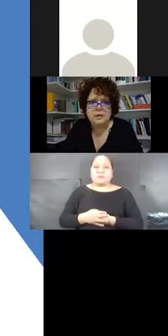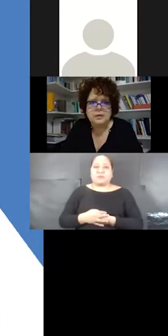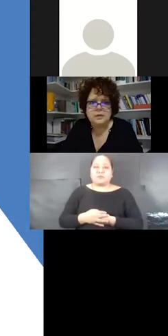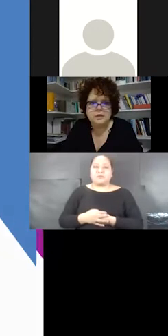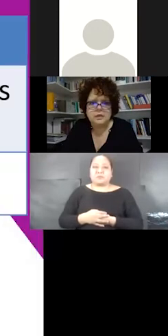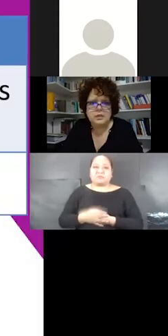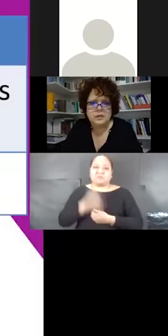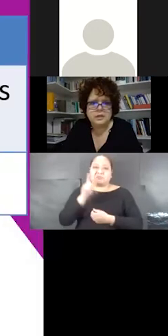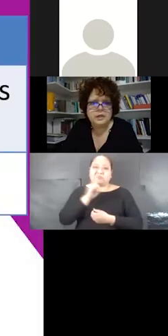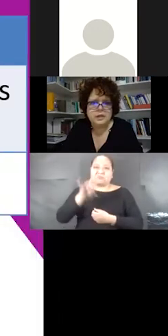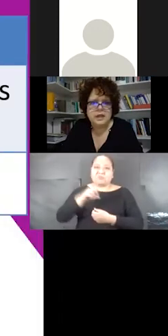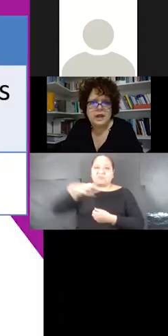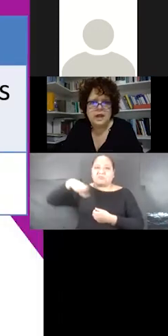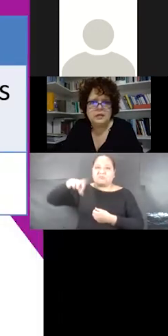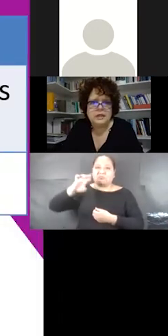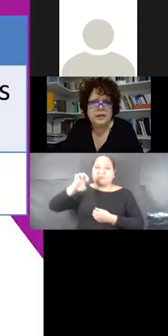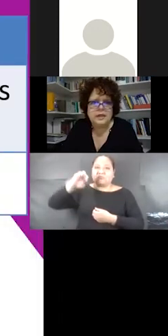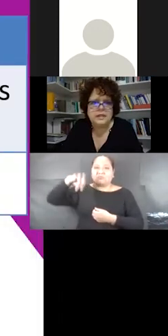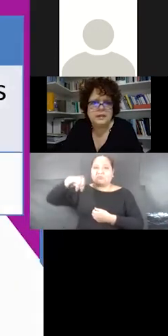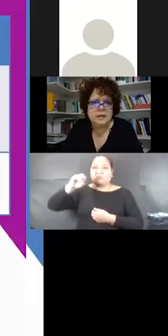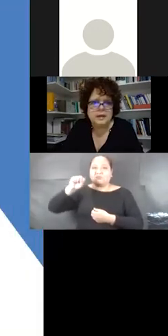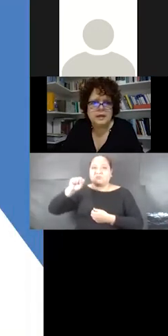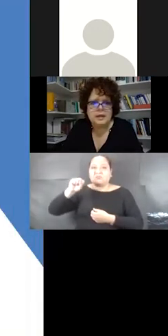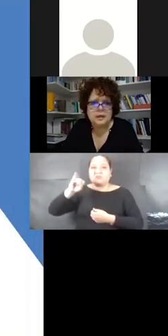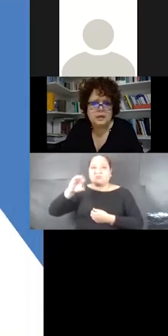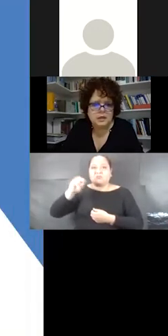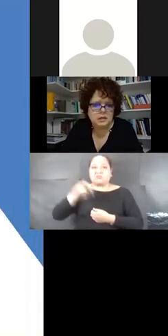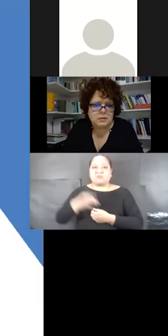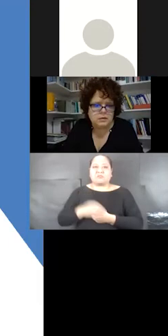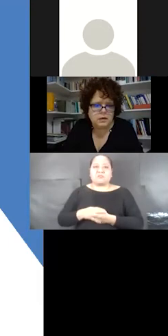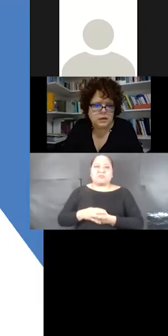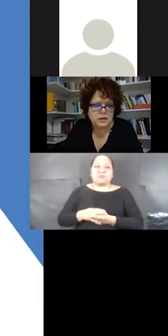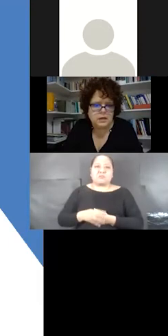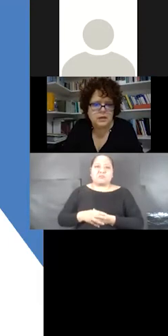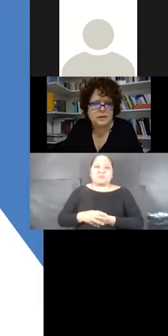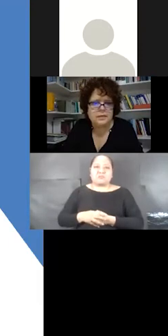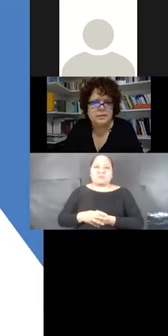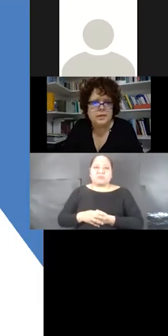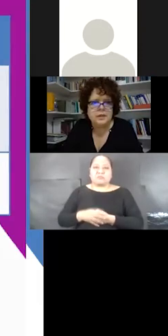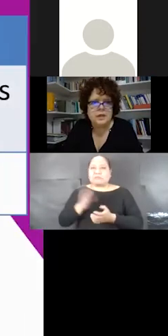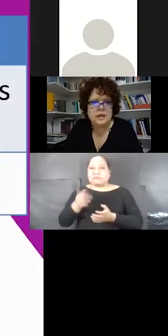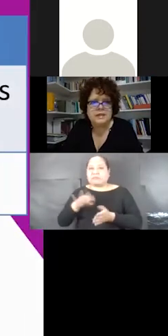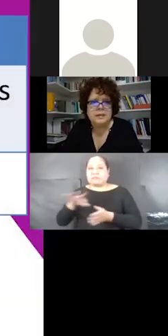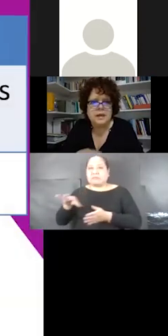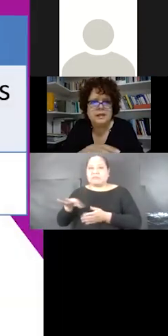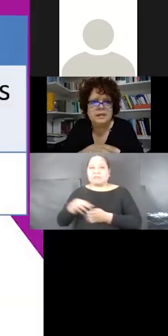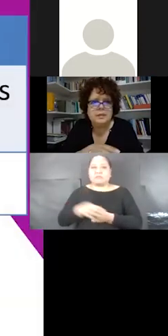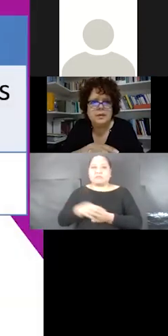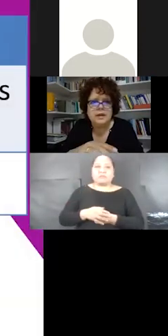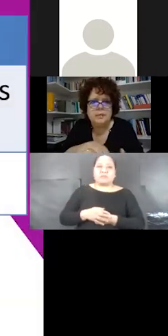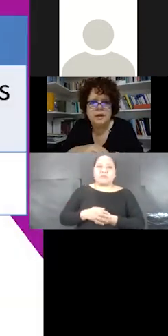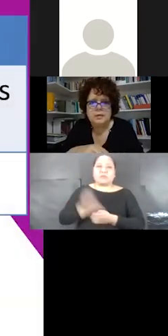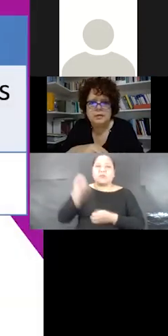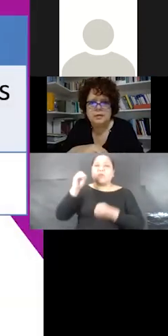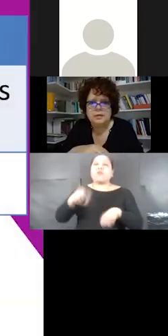usa preposiciones. La otra diferencia es se marca, se me fue. Se marca el tiempo